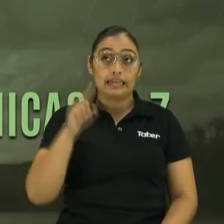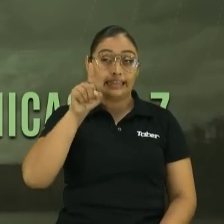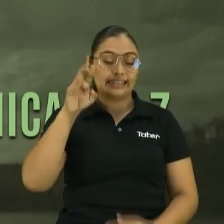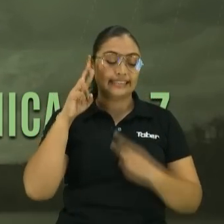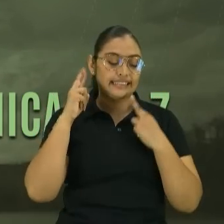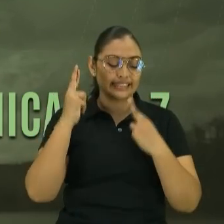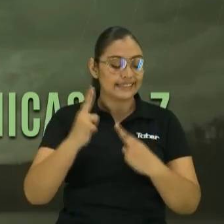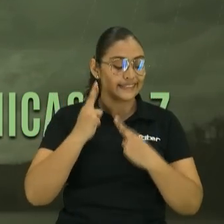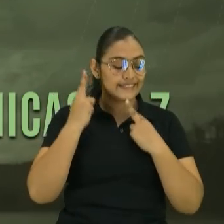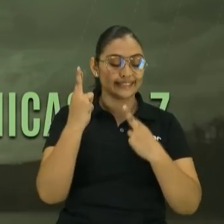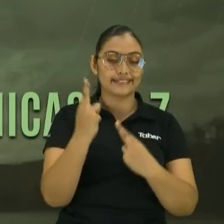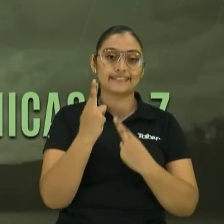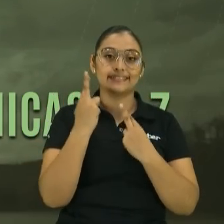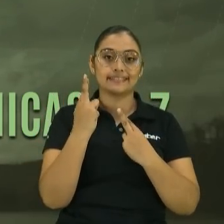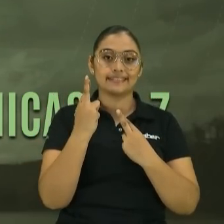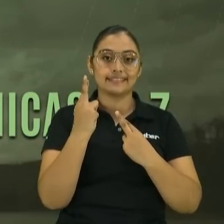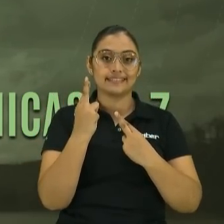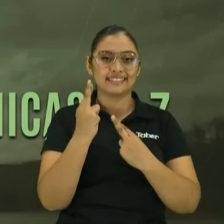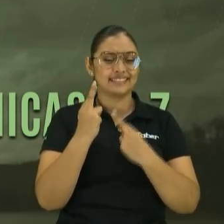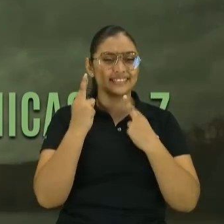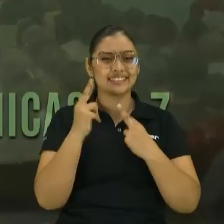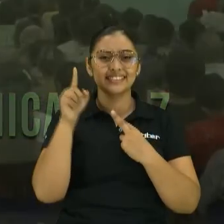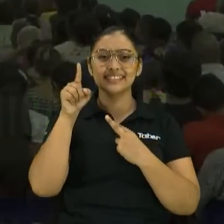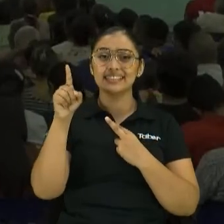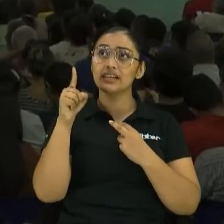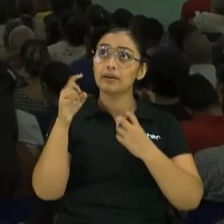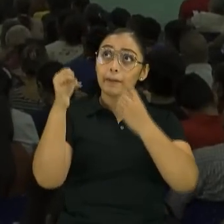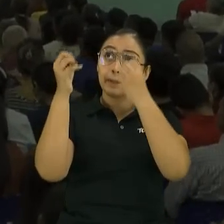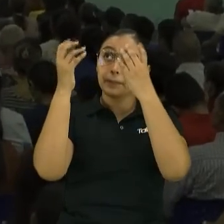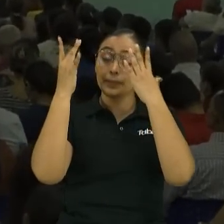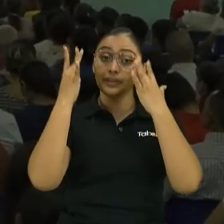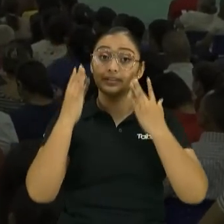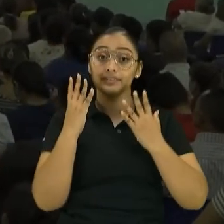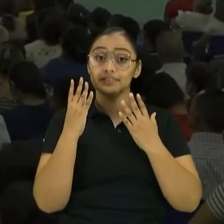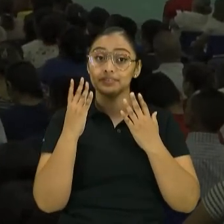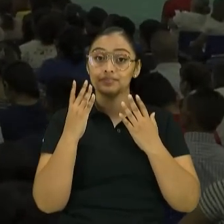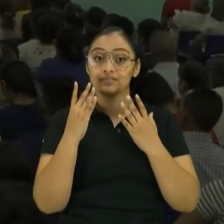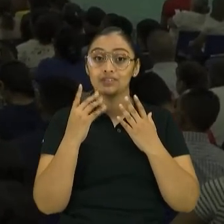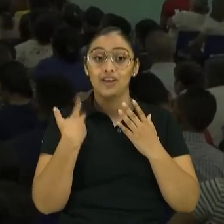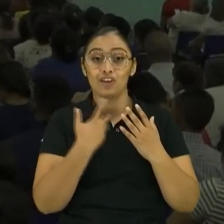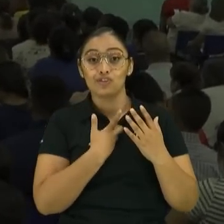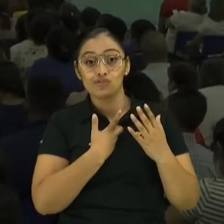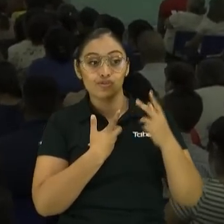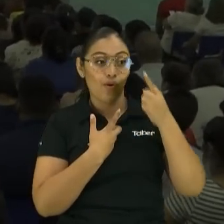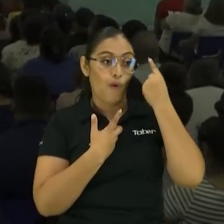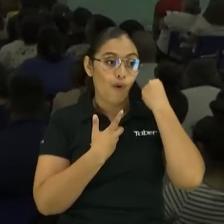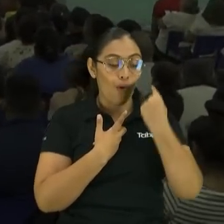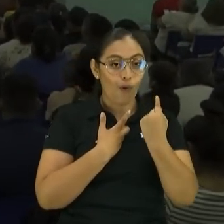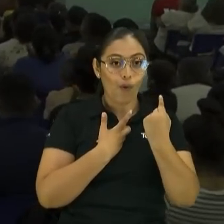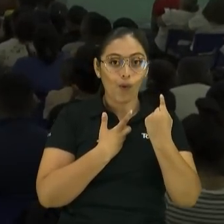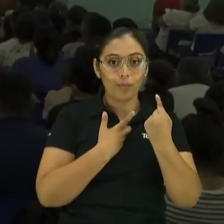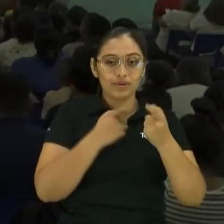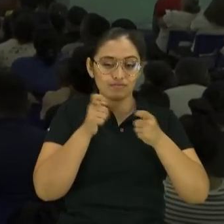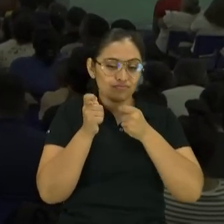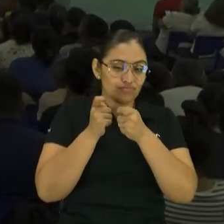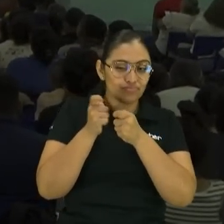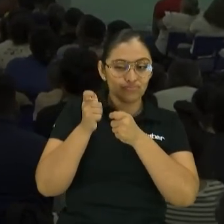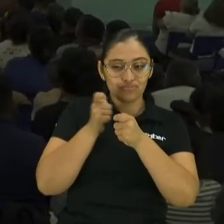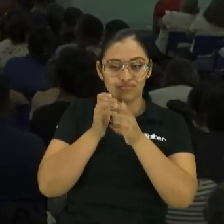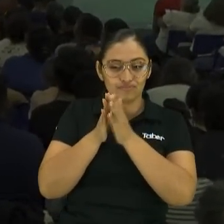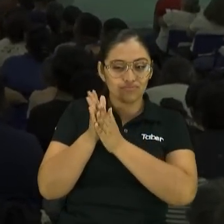Dios trae una bendición los hombres somos manipuladores por naturaleza